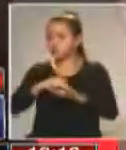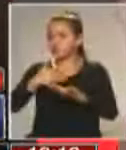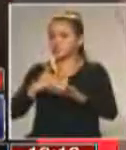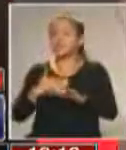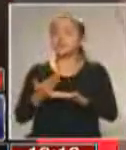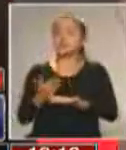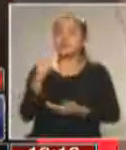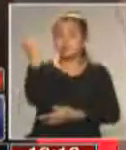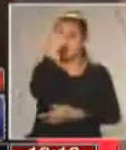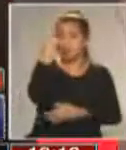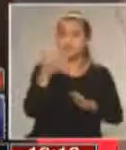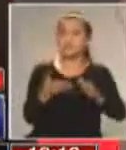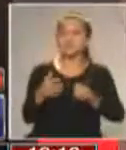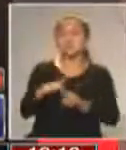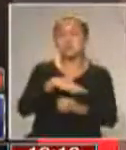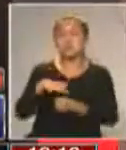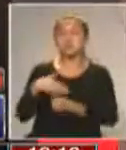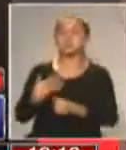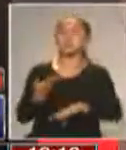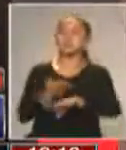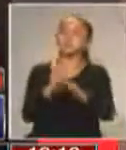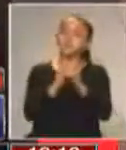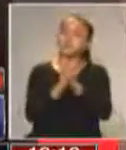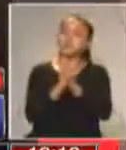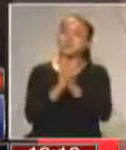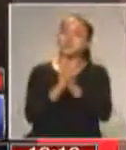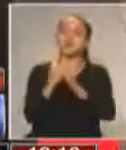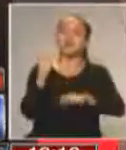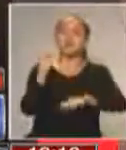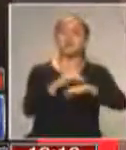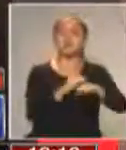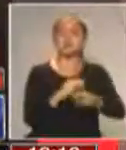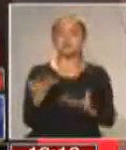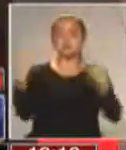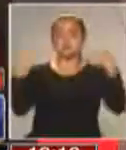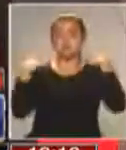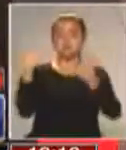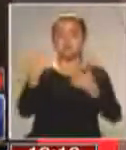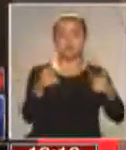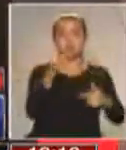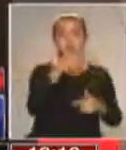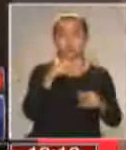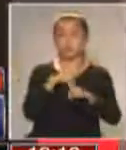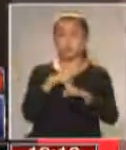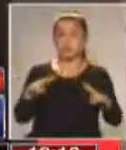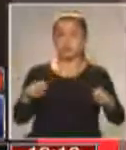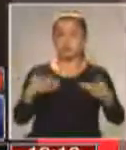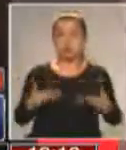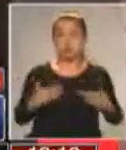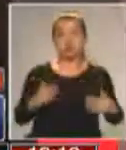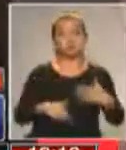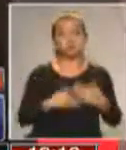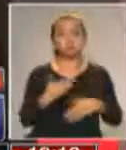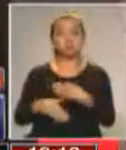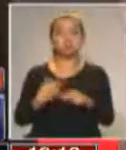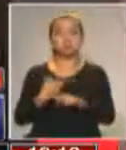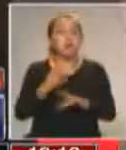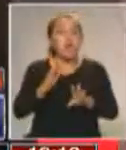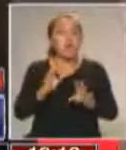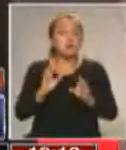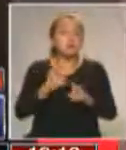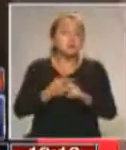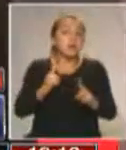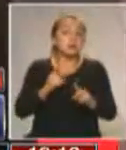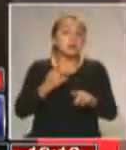estas situaciones y obviamente nosotros pedimos señales de responsabilidades políticas. Es verdad, no hay investigaciones hoy en día en curso. Si es que las hay,